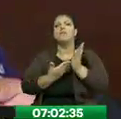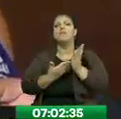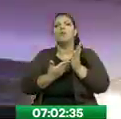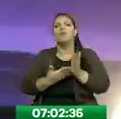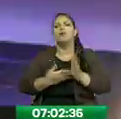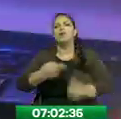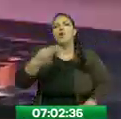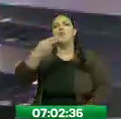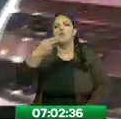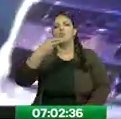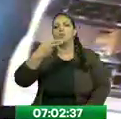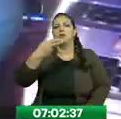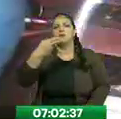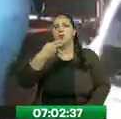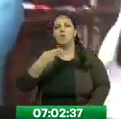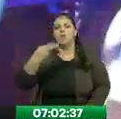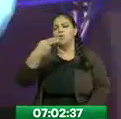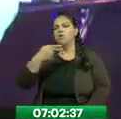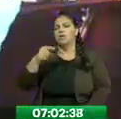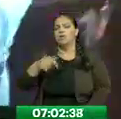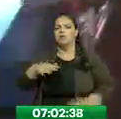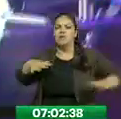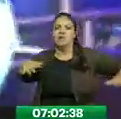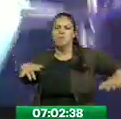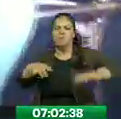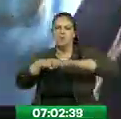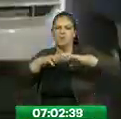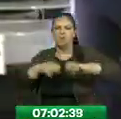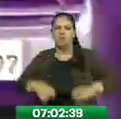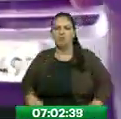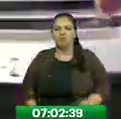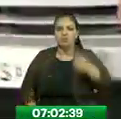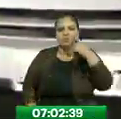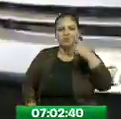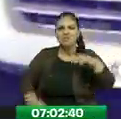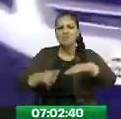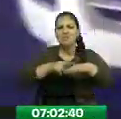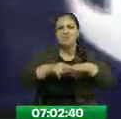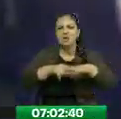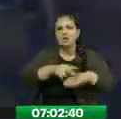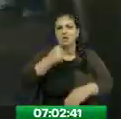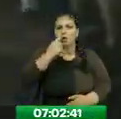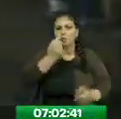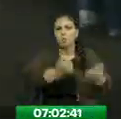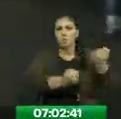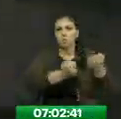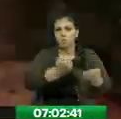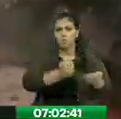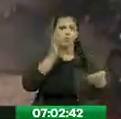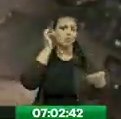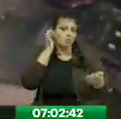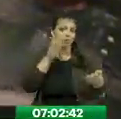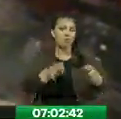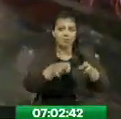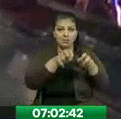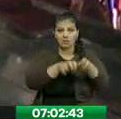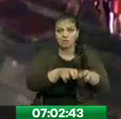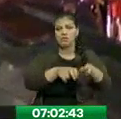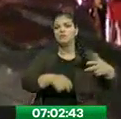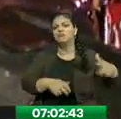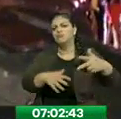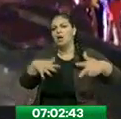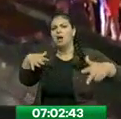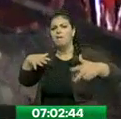paro. Las personas afectadas son el conductor del taxi y la pasajera del auto particular. En este